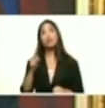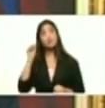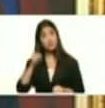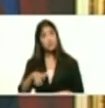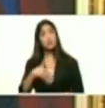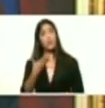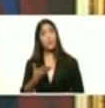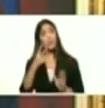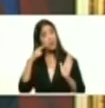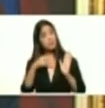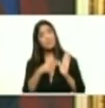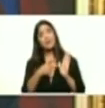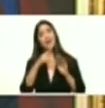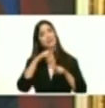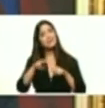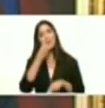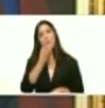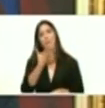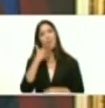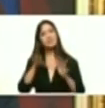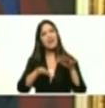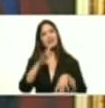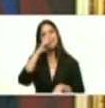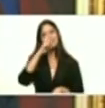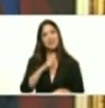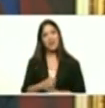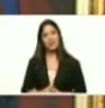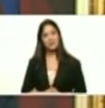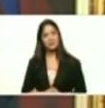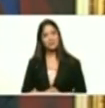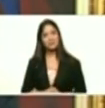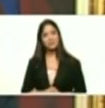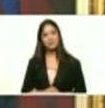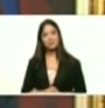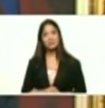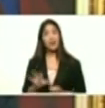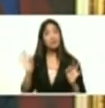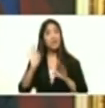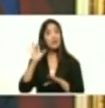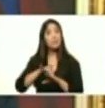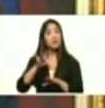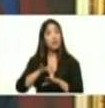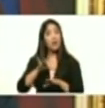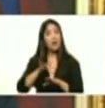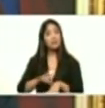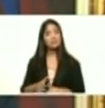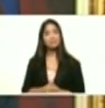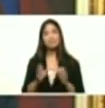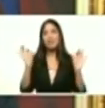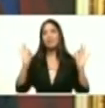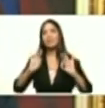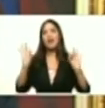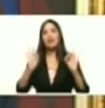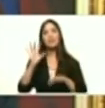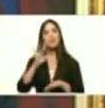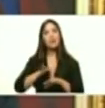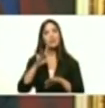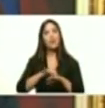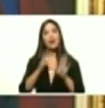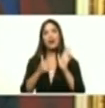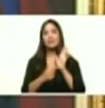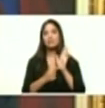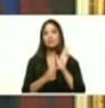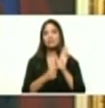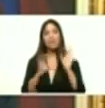y aquí la tenemos, esta niña, hermosa de 15 años, que nadie la va a tocar, se los digo, nadie va a tocar esta niña,